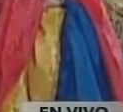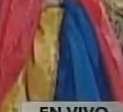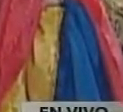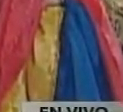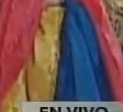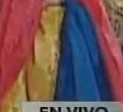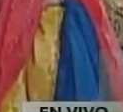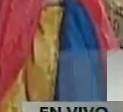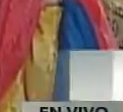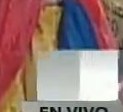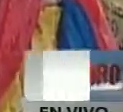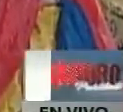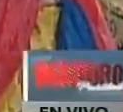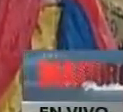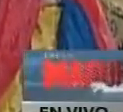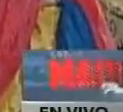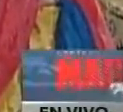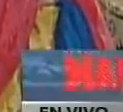ayúdenla,